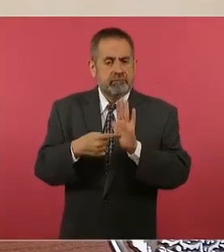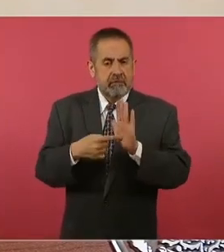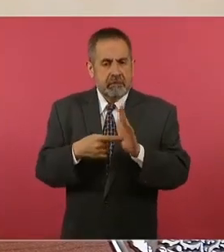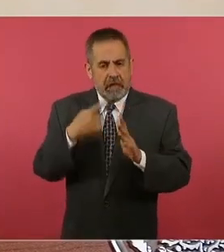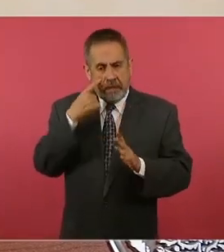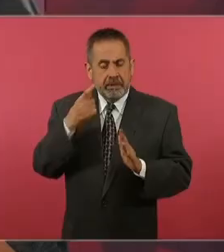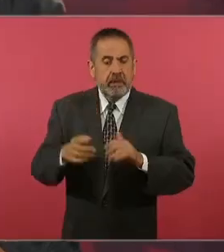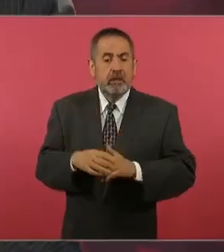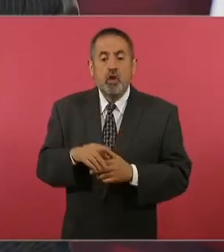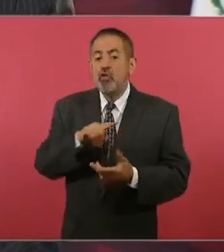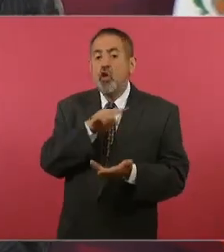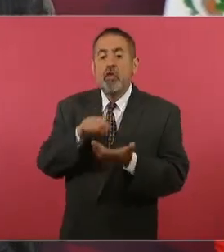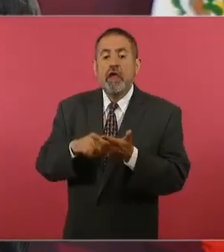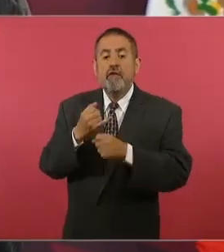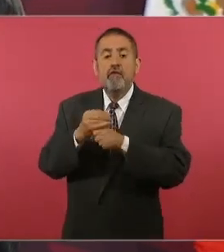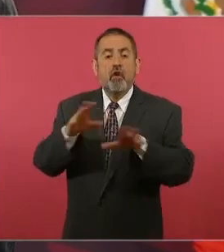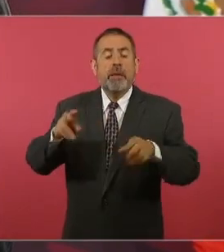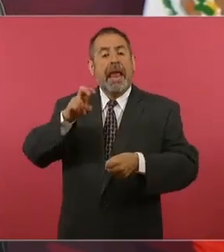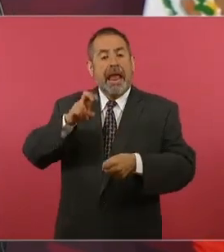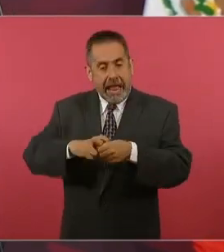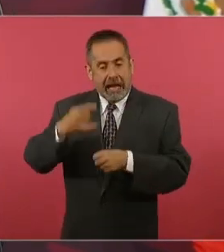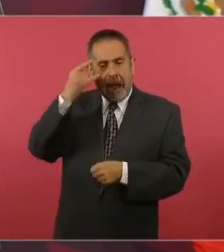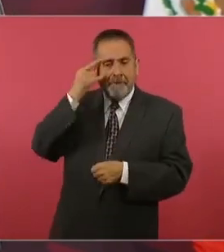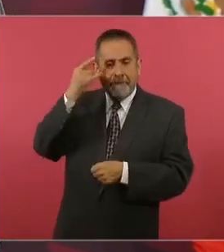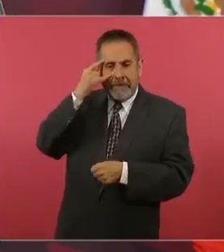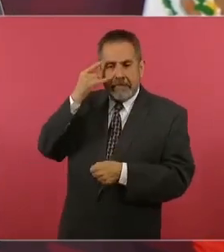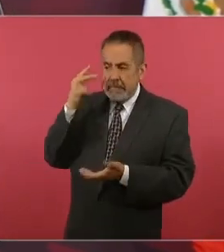lo vamos a dar en Campeche.